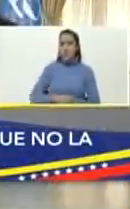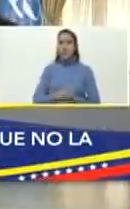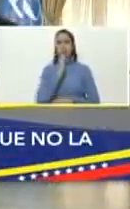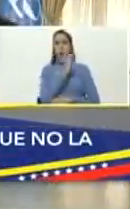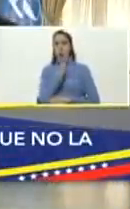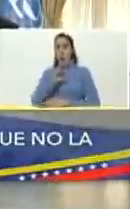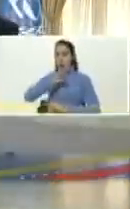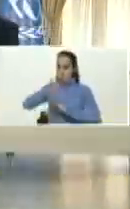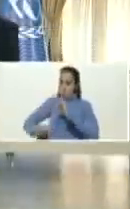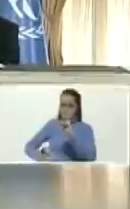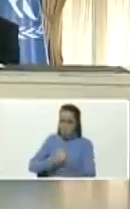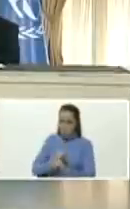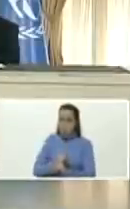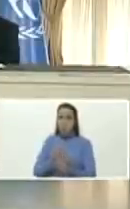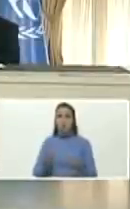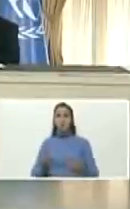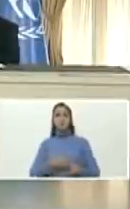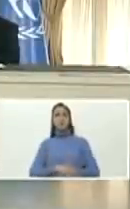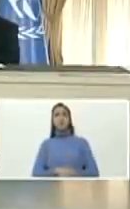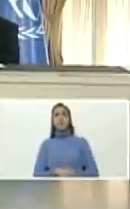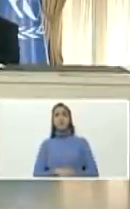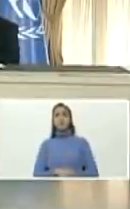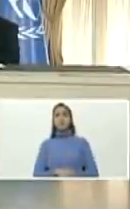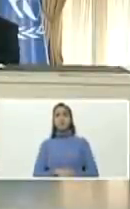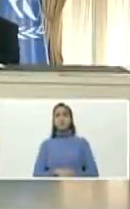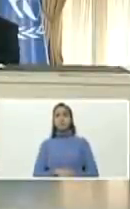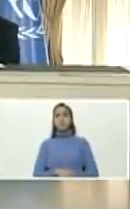Penal Internacional de La Haya,